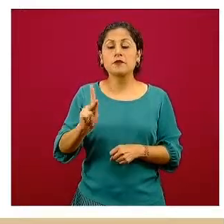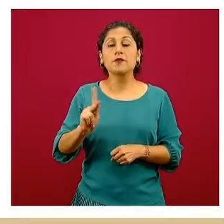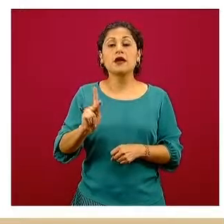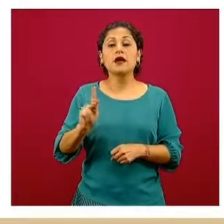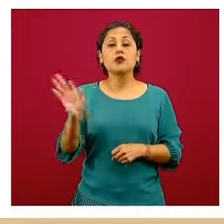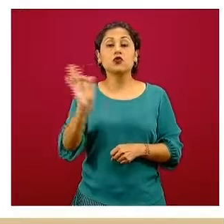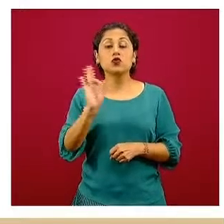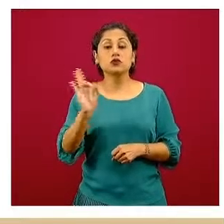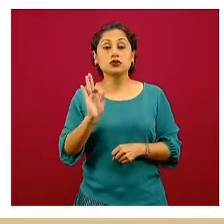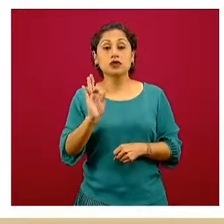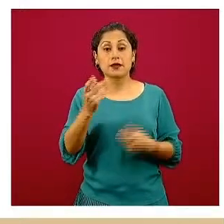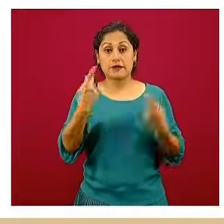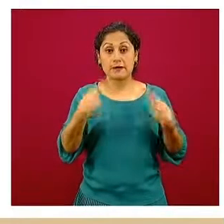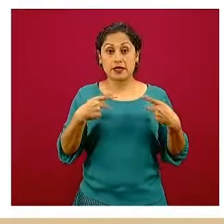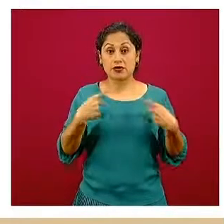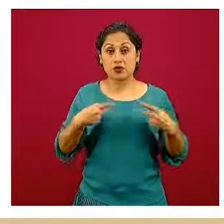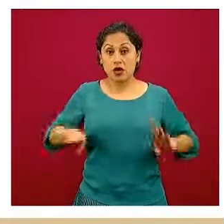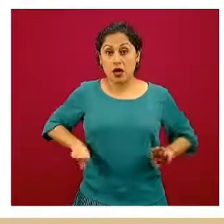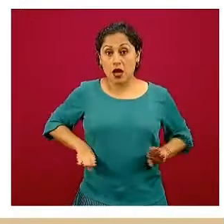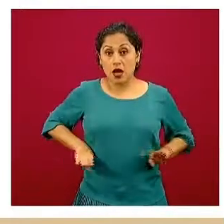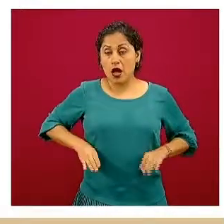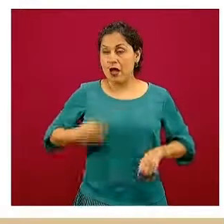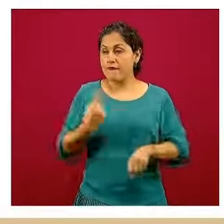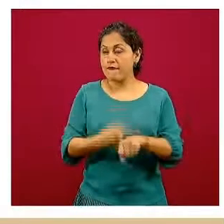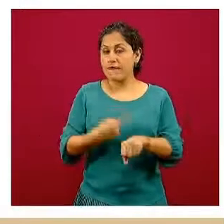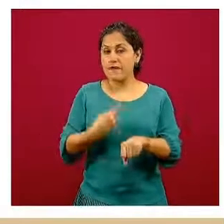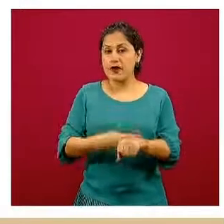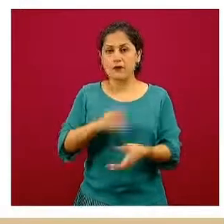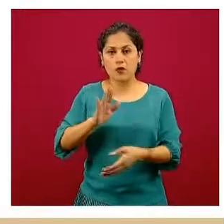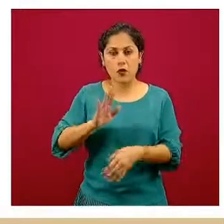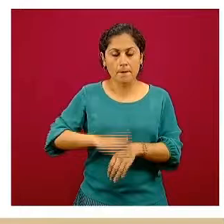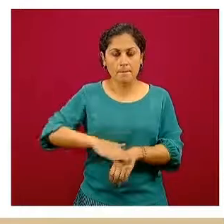encuentra más avanzado o demanda la atención en un